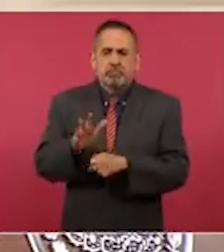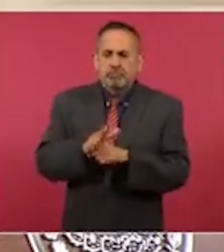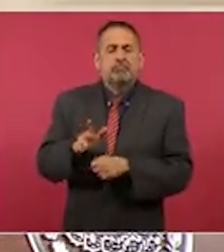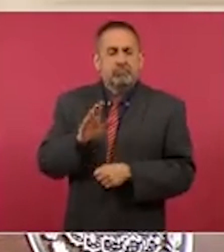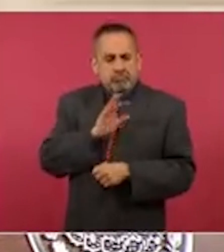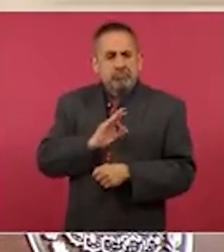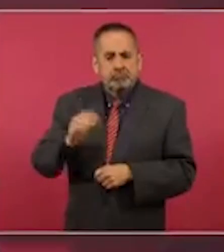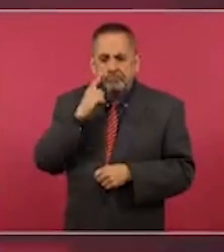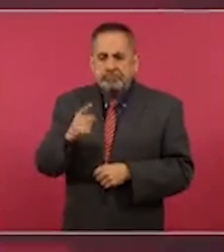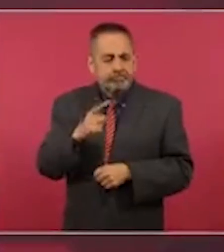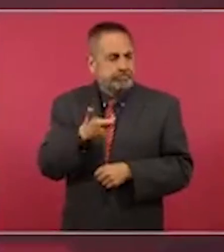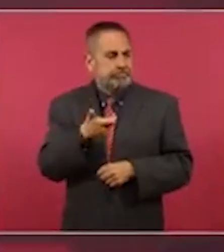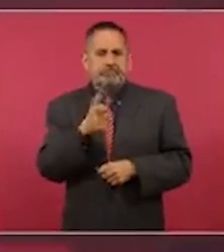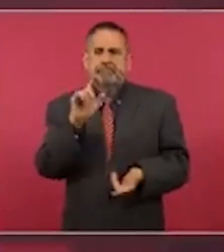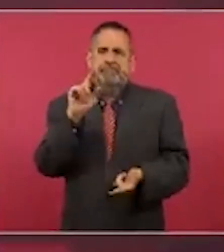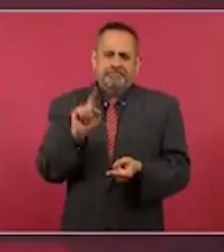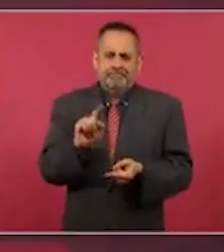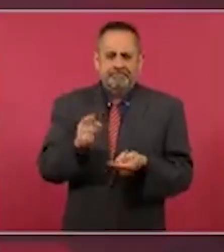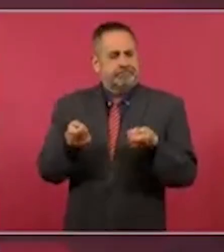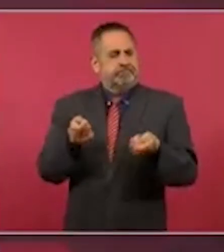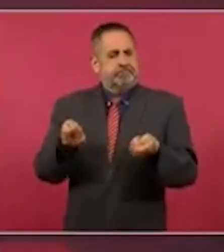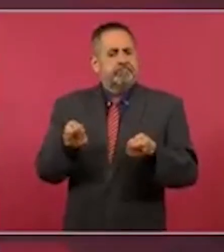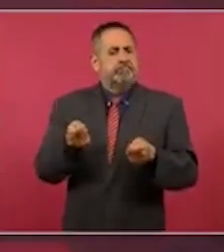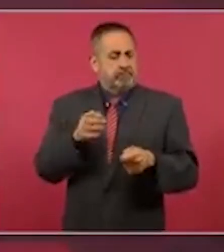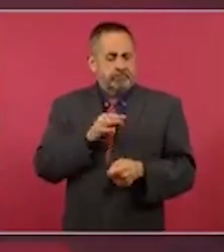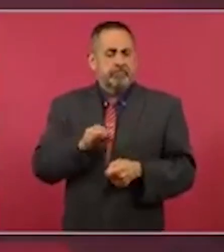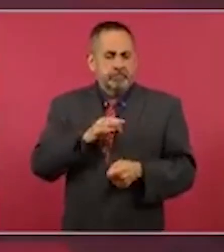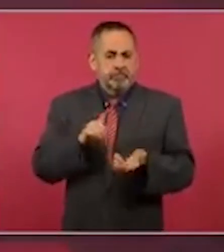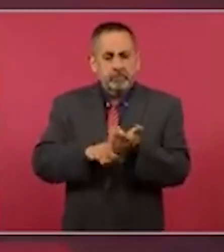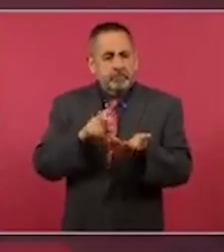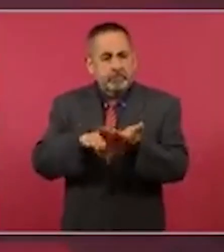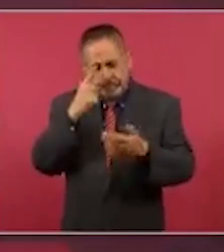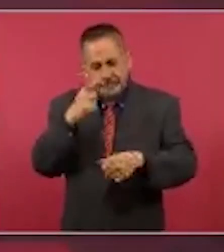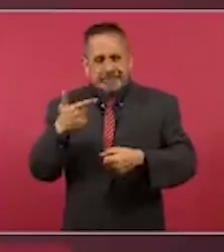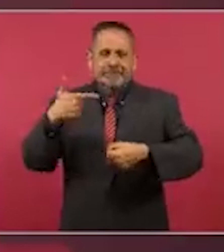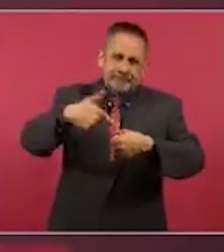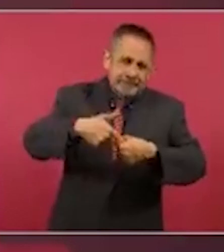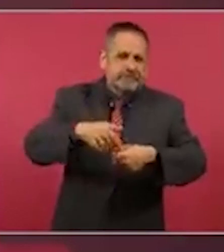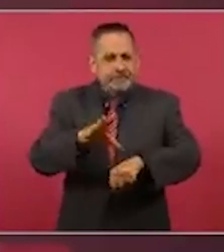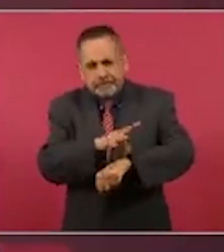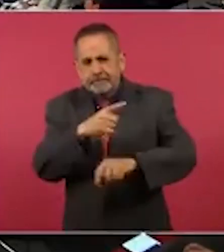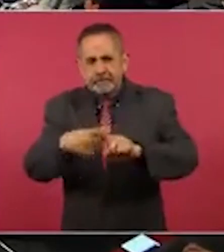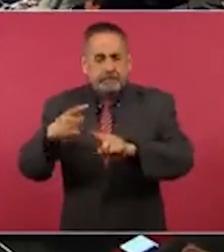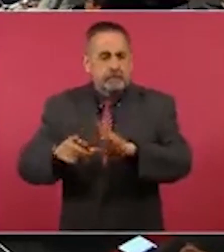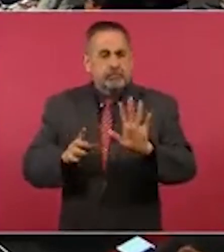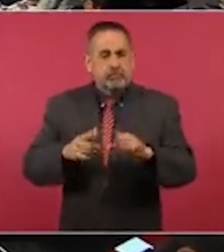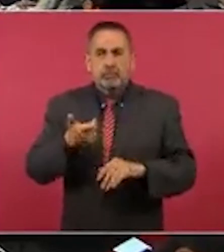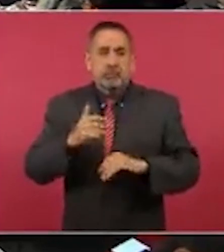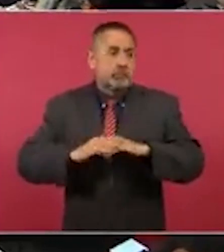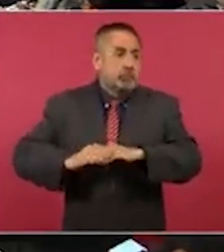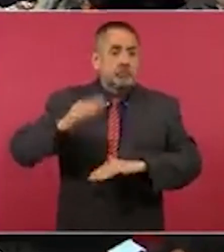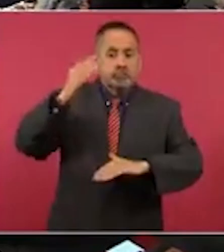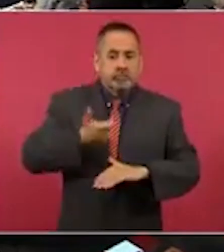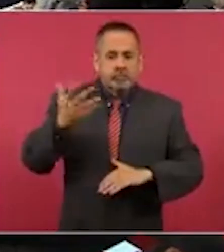un fenómeno externo y que el último aumento que se presentó se debe a que estamos concluyendo un año e iniciando otro. Durante